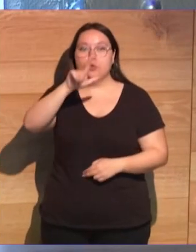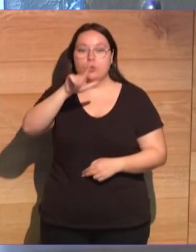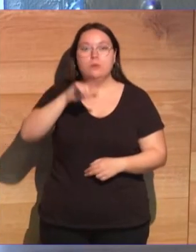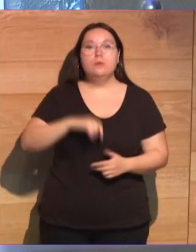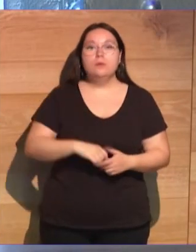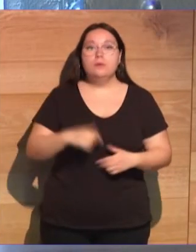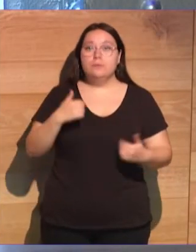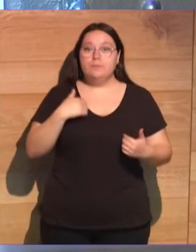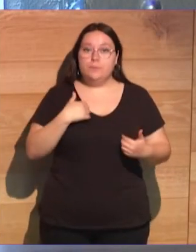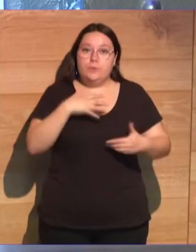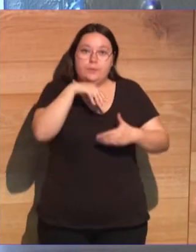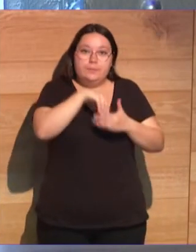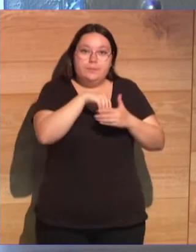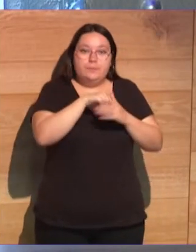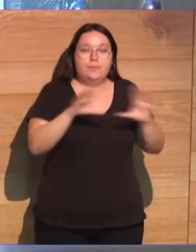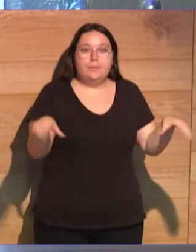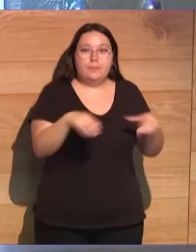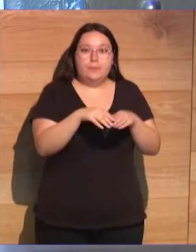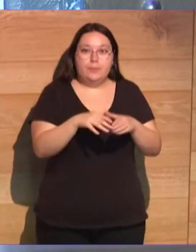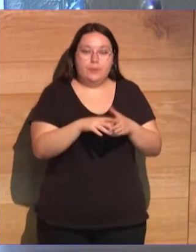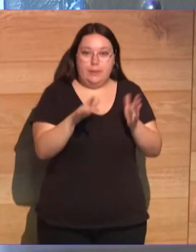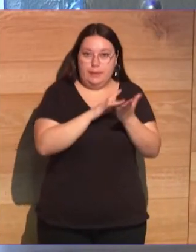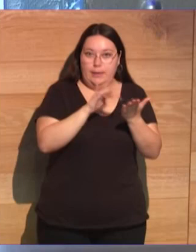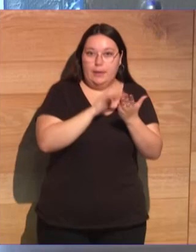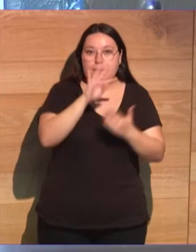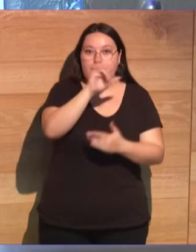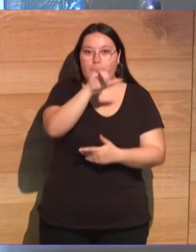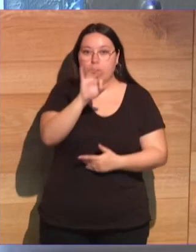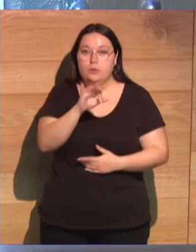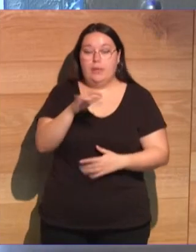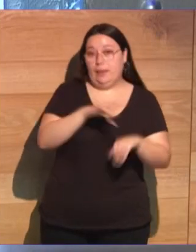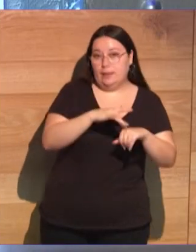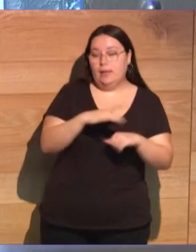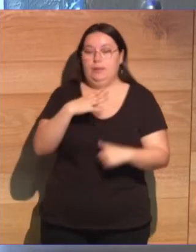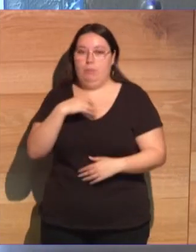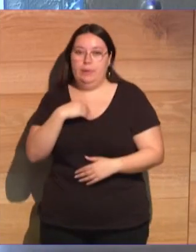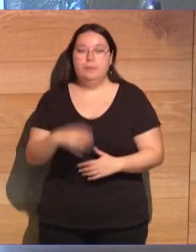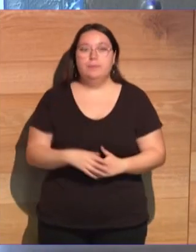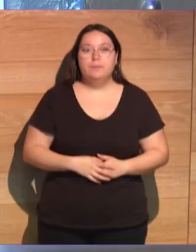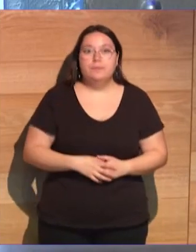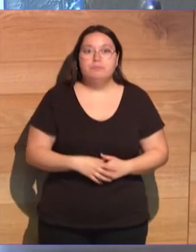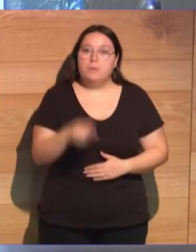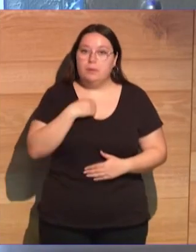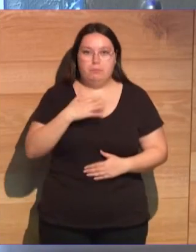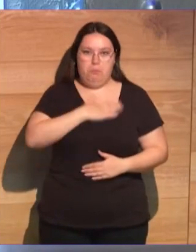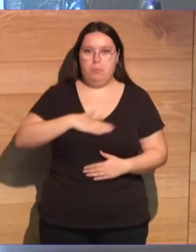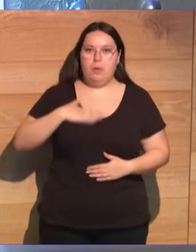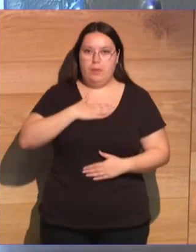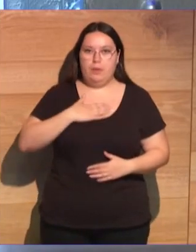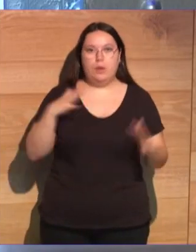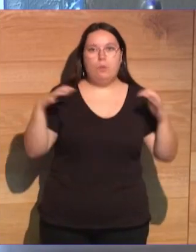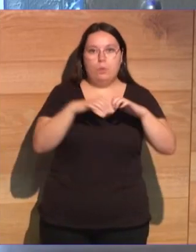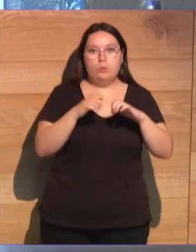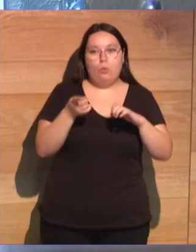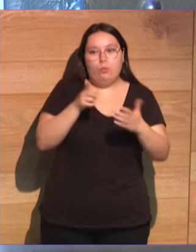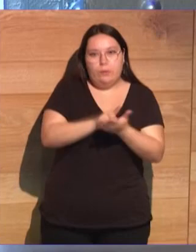que produce la revista Telos, tanto en digital como en papel, y bueno, para mí es un placer estar presentando otro encuentro